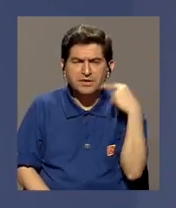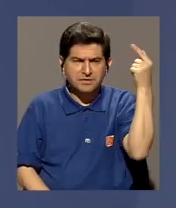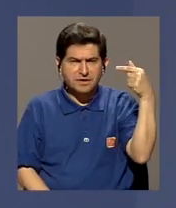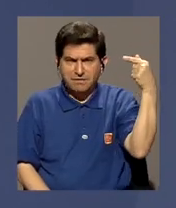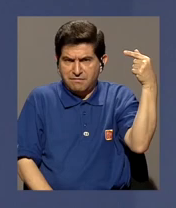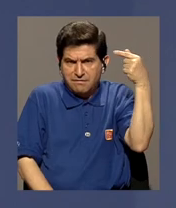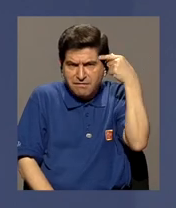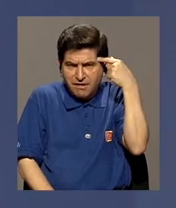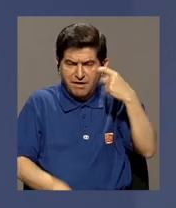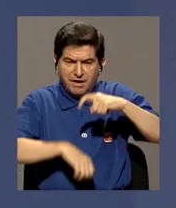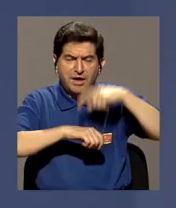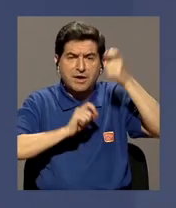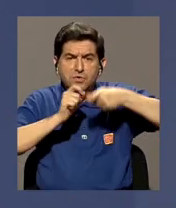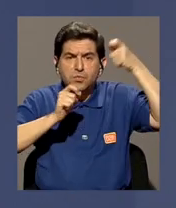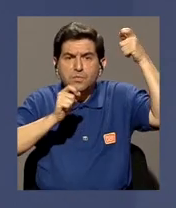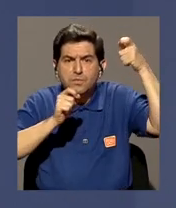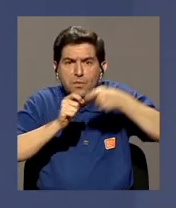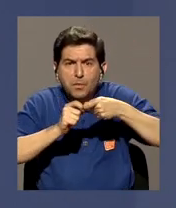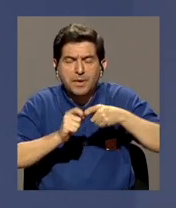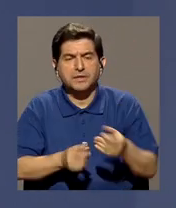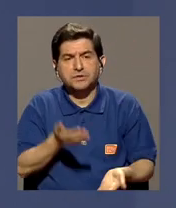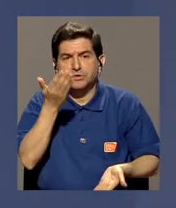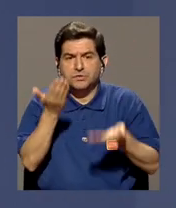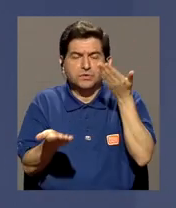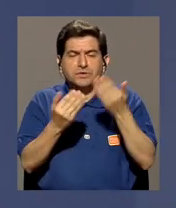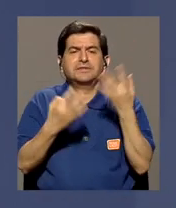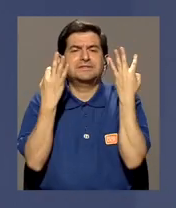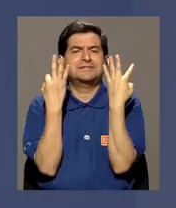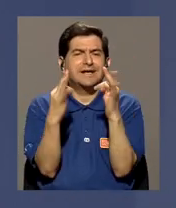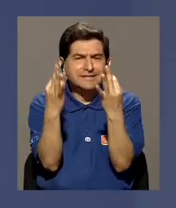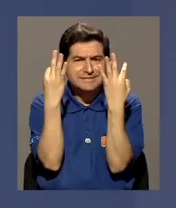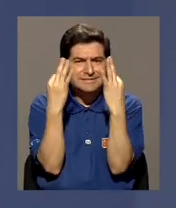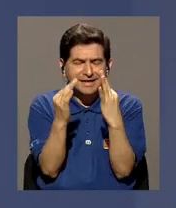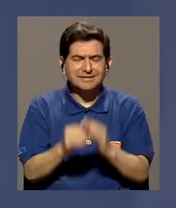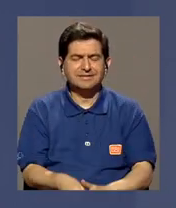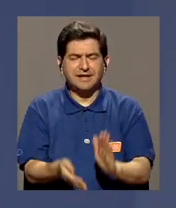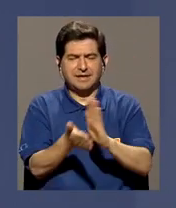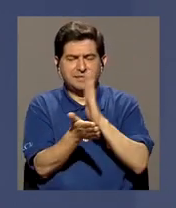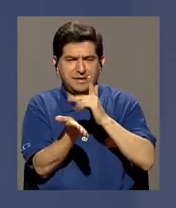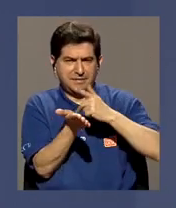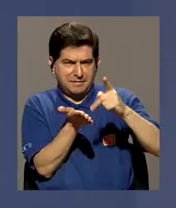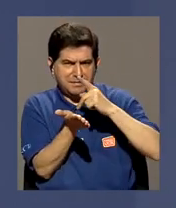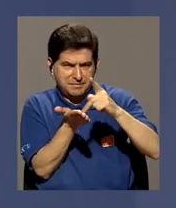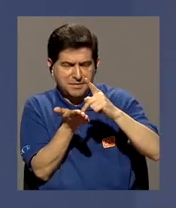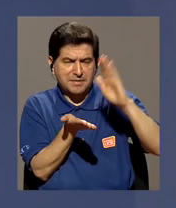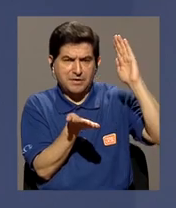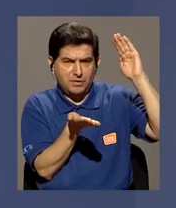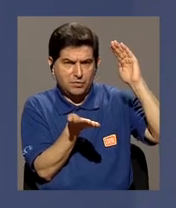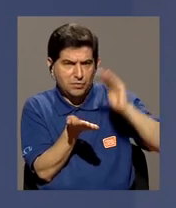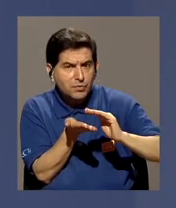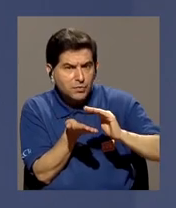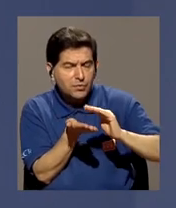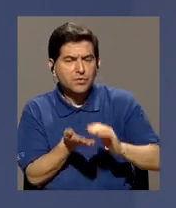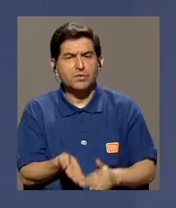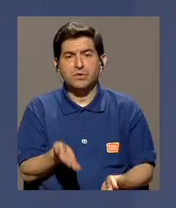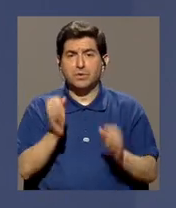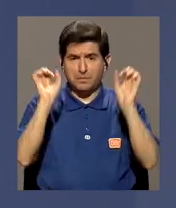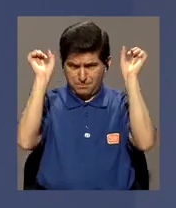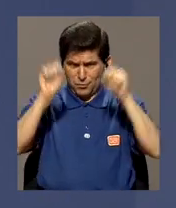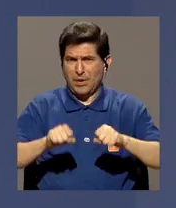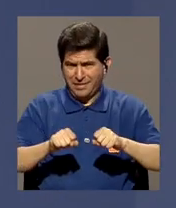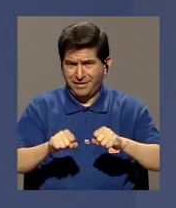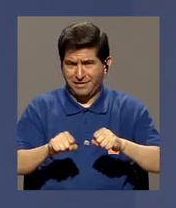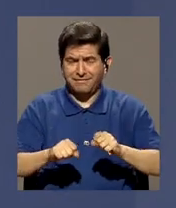estatal en un momento determinado por lograr que la factura verdaderamente sea inferior es